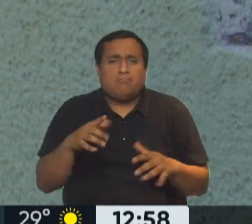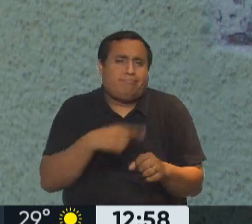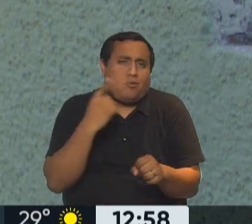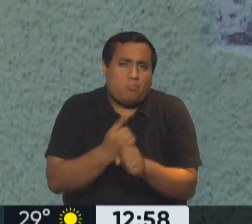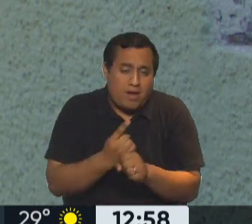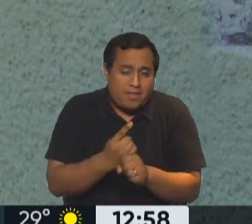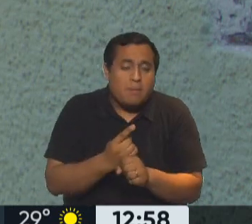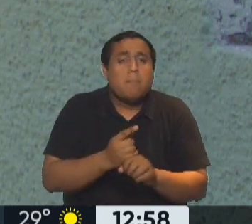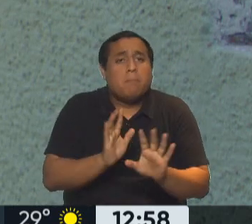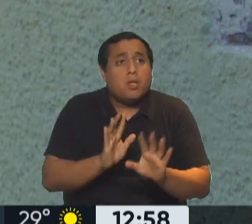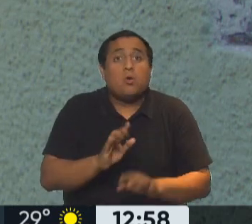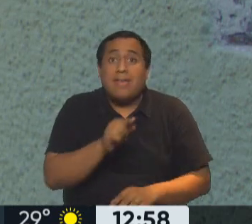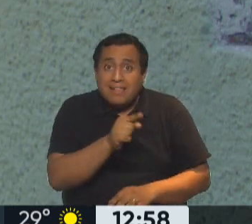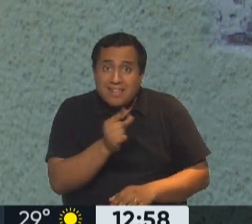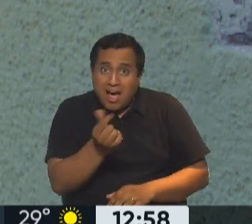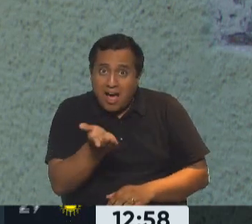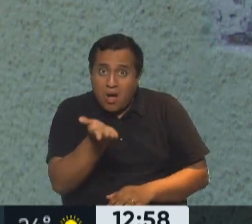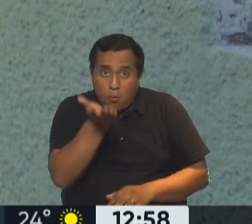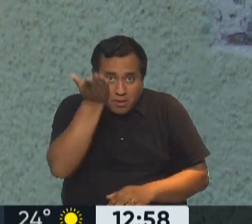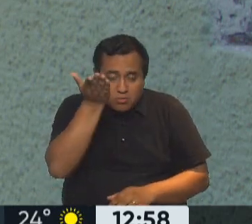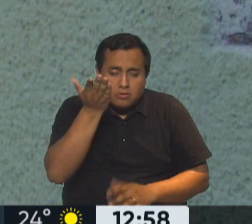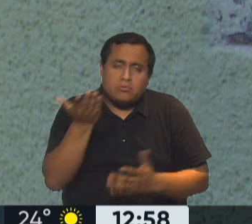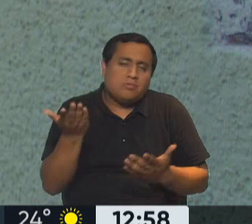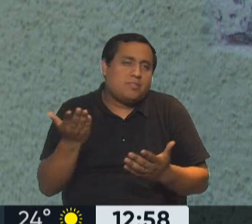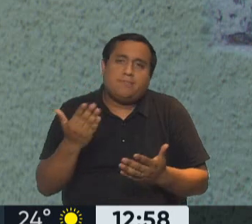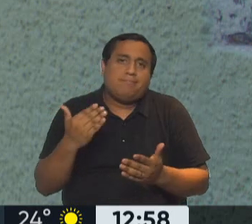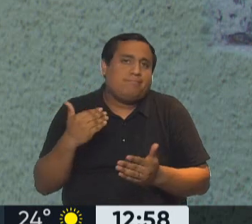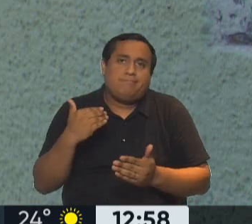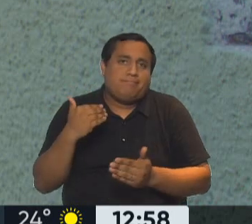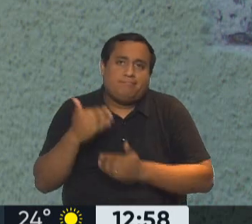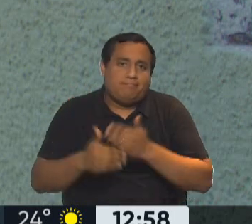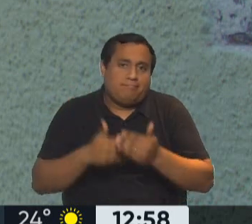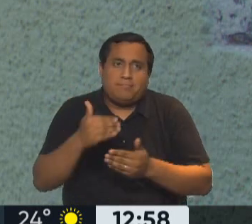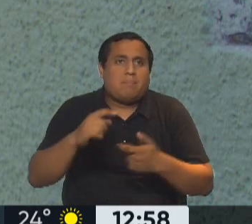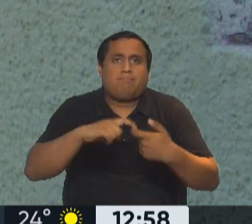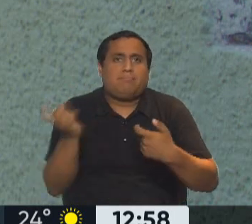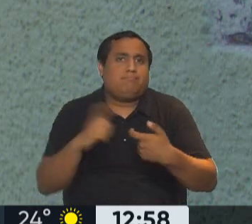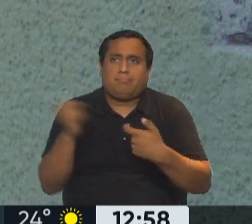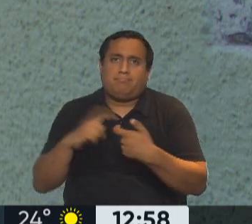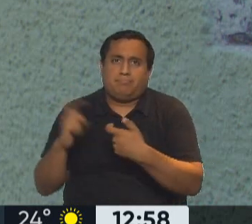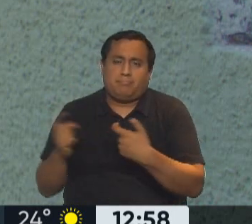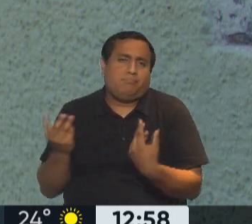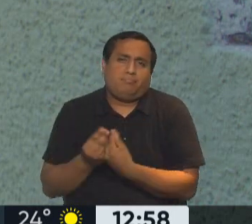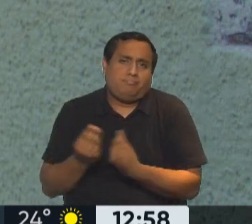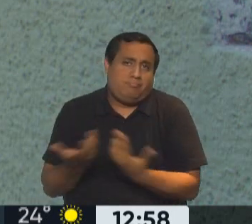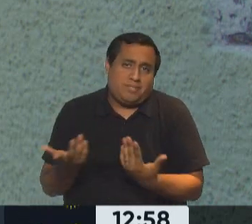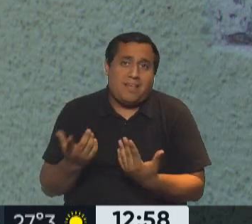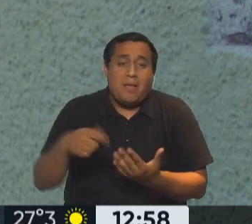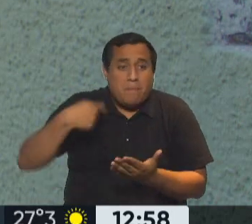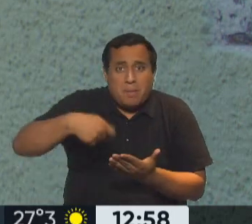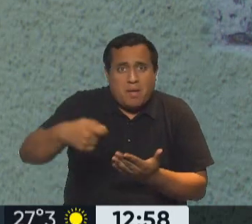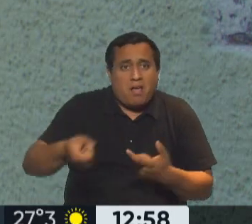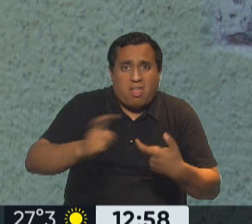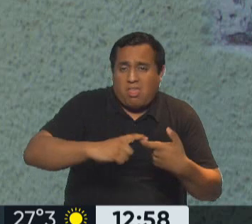cada vez que pasa esto, hay un proceso de baja y de migración, o sea, mucha gente se da de baja en las prepagas